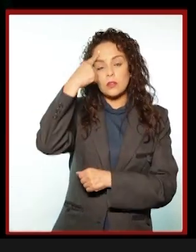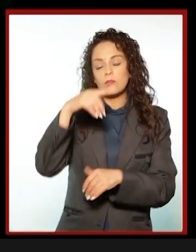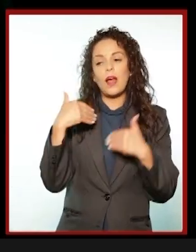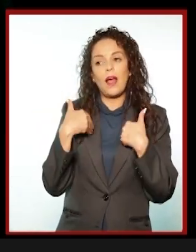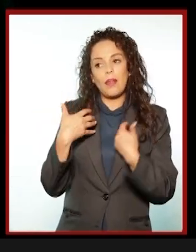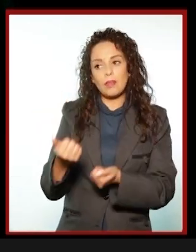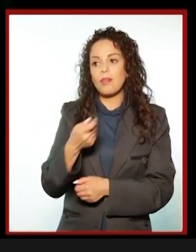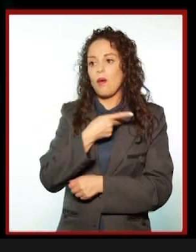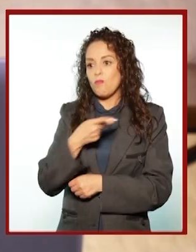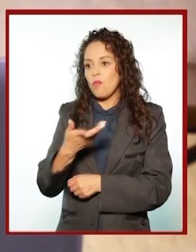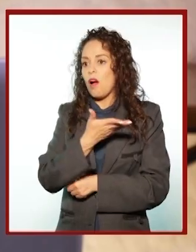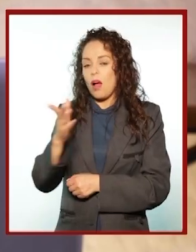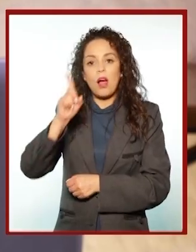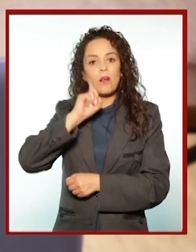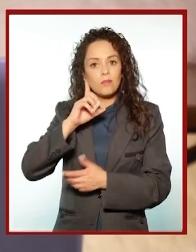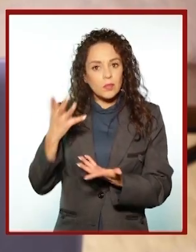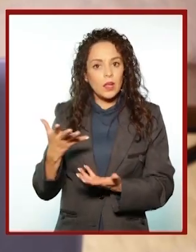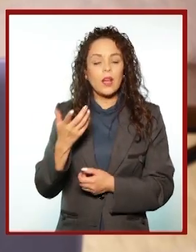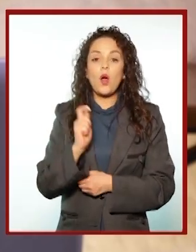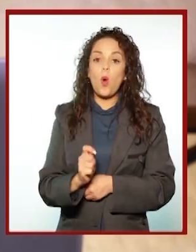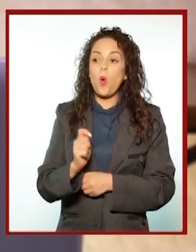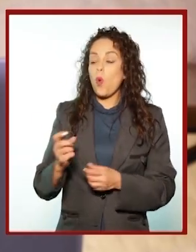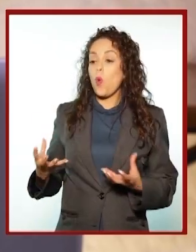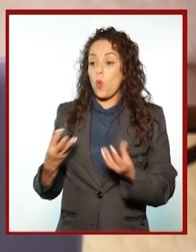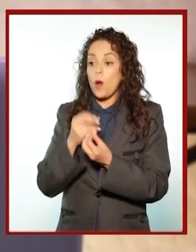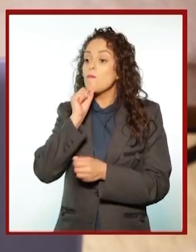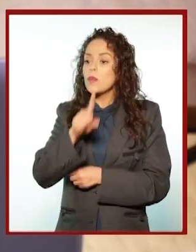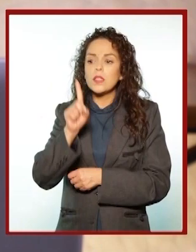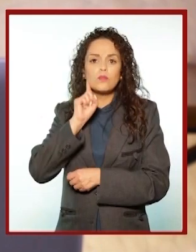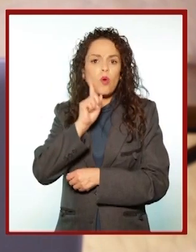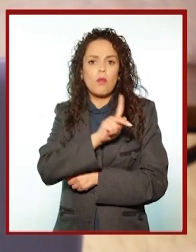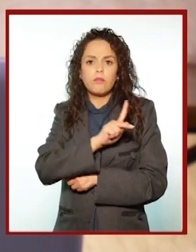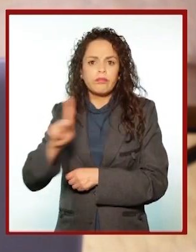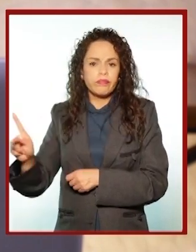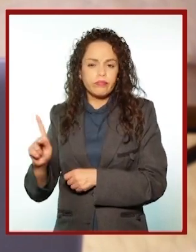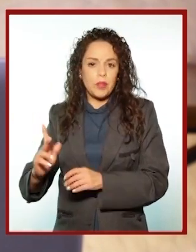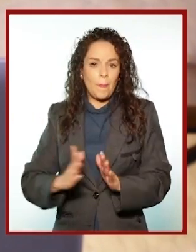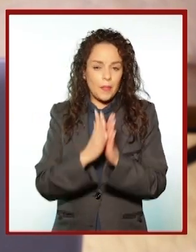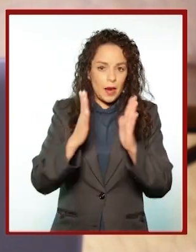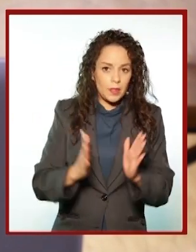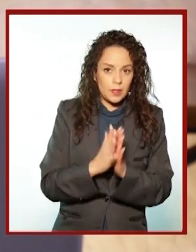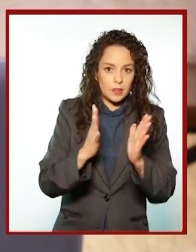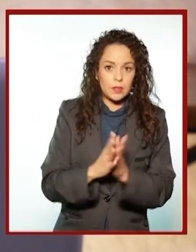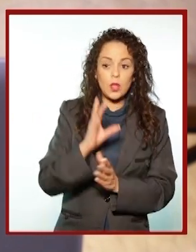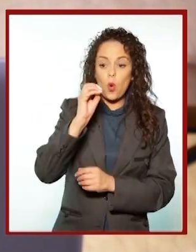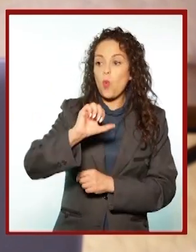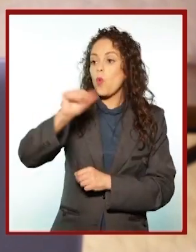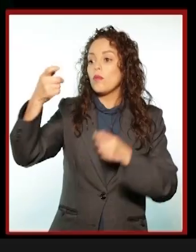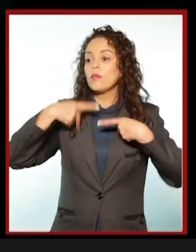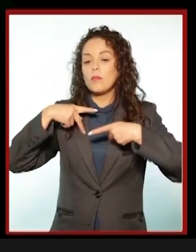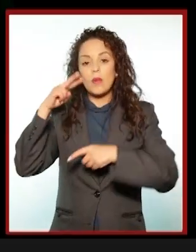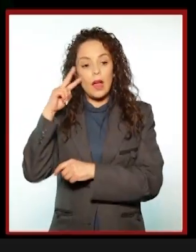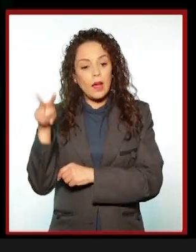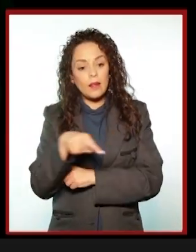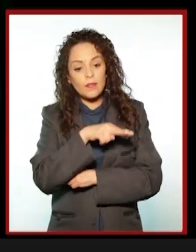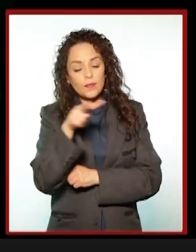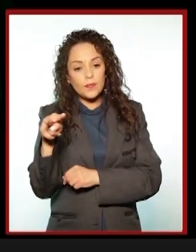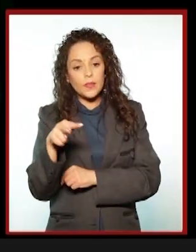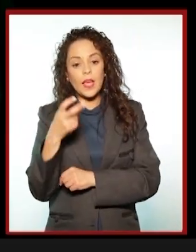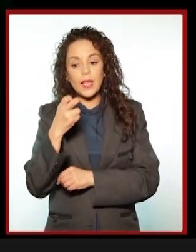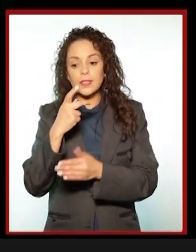procesos empáticos, ya sea entre las propias participantes o también las personas que están viendo como este tipo